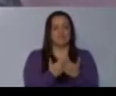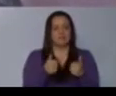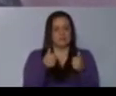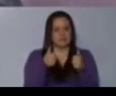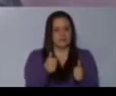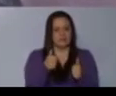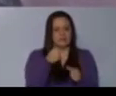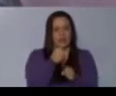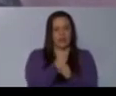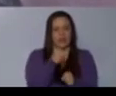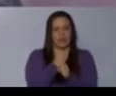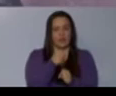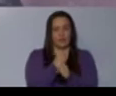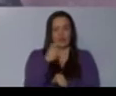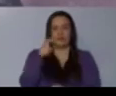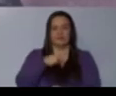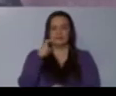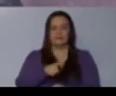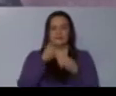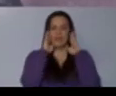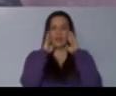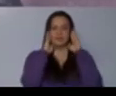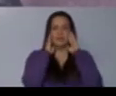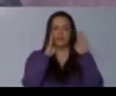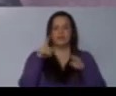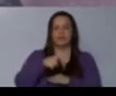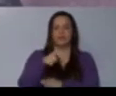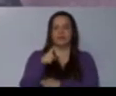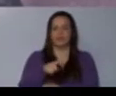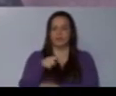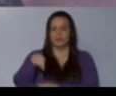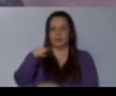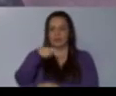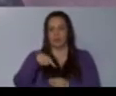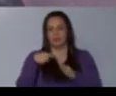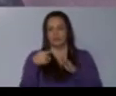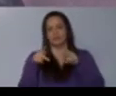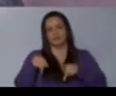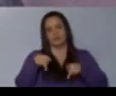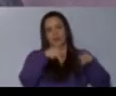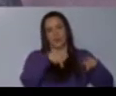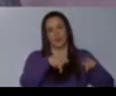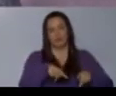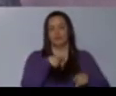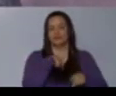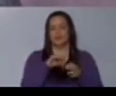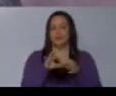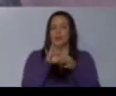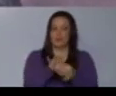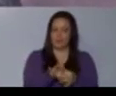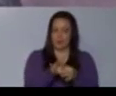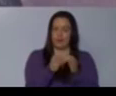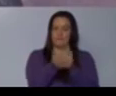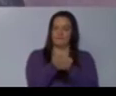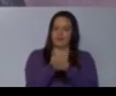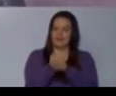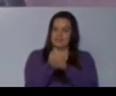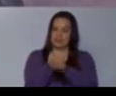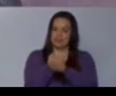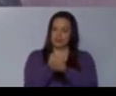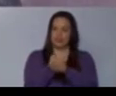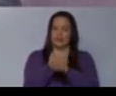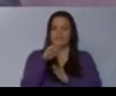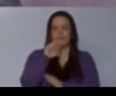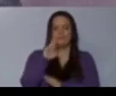en la labor necesaria de atender los requerimientos de la ciudadanía me uno a las felicitaciones hacia doña marta y